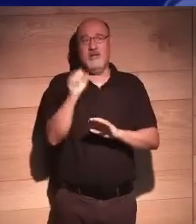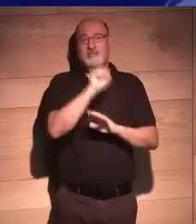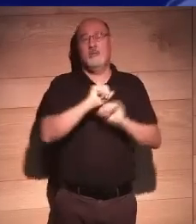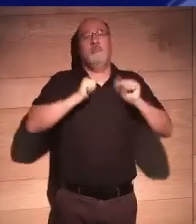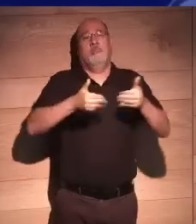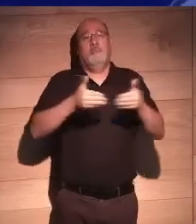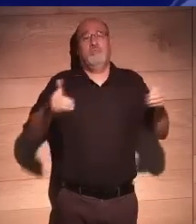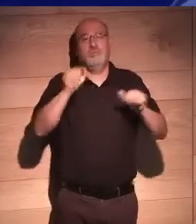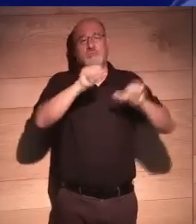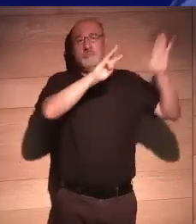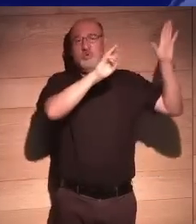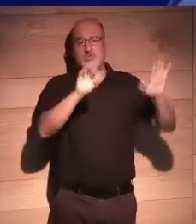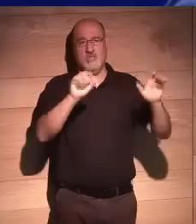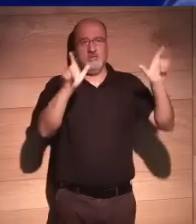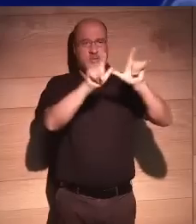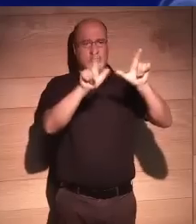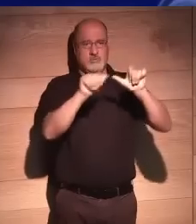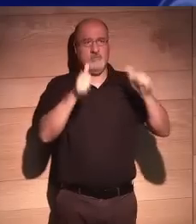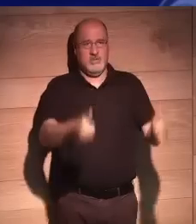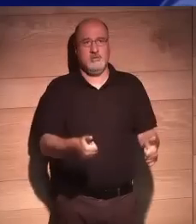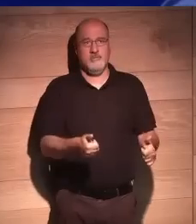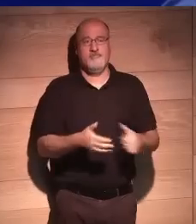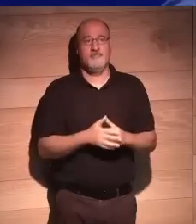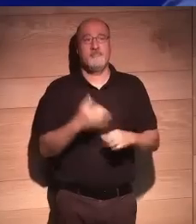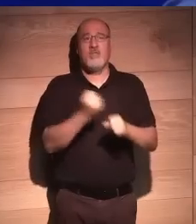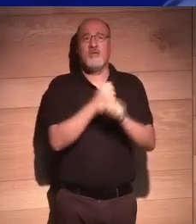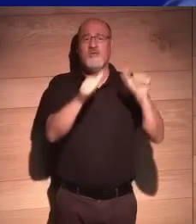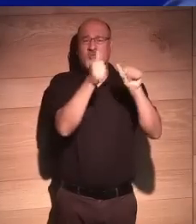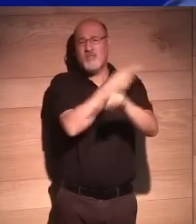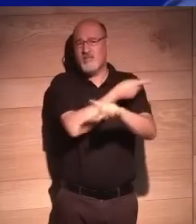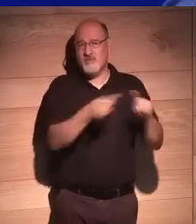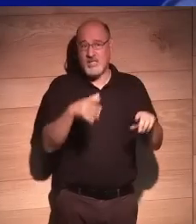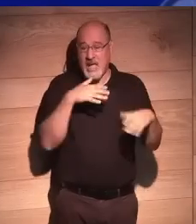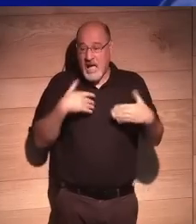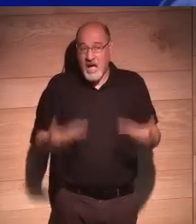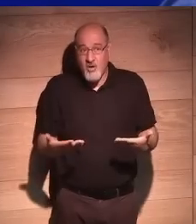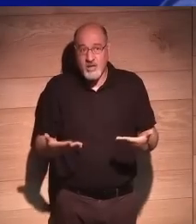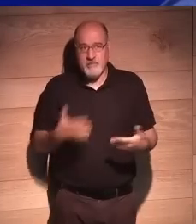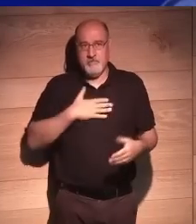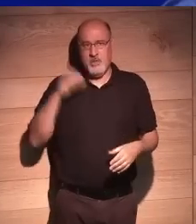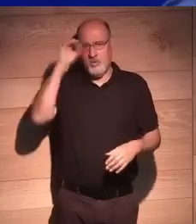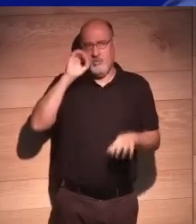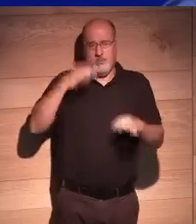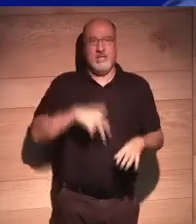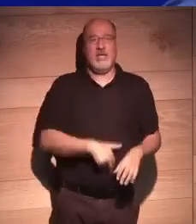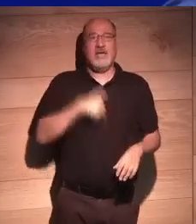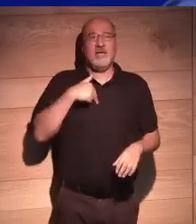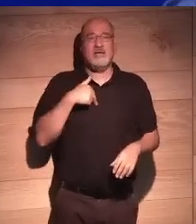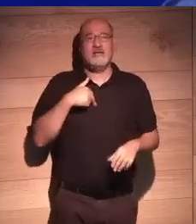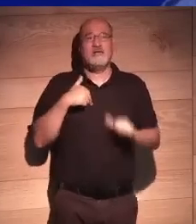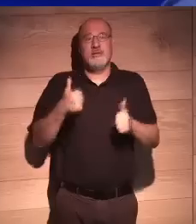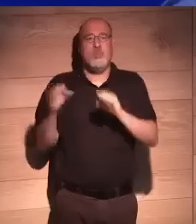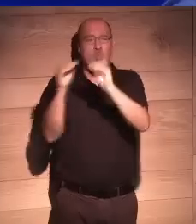los inicios de la tele, ¿no? Entonces, claro que se trabajaba de otra forma. Ahora, en mi humilde opinión, en general, se